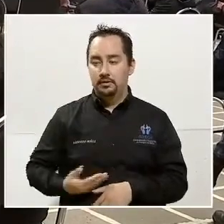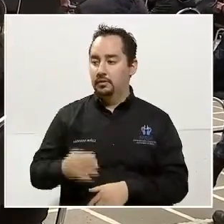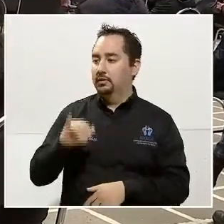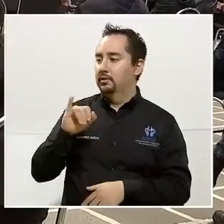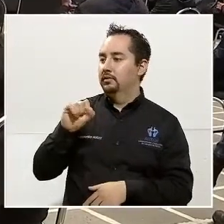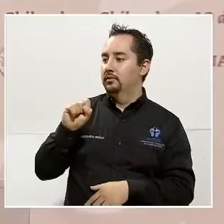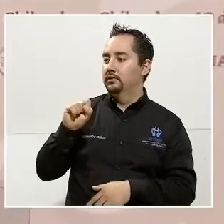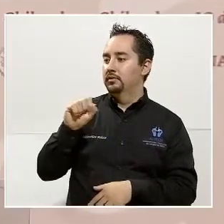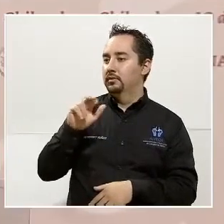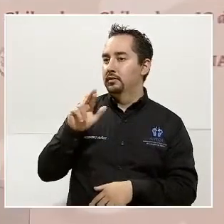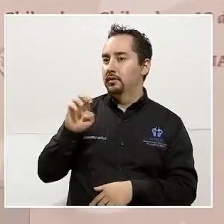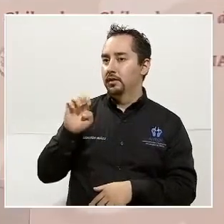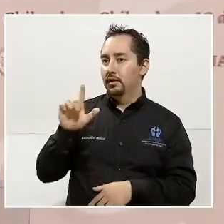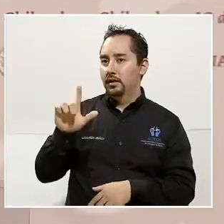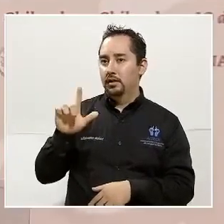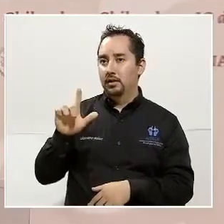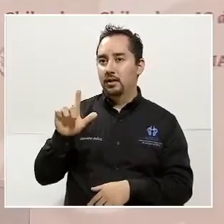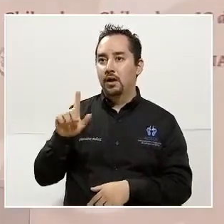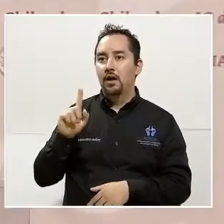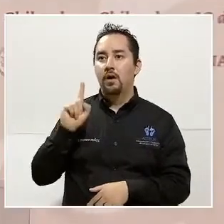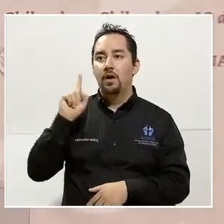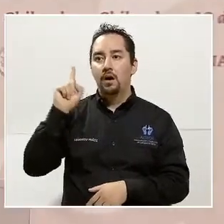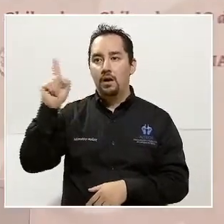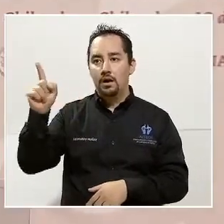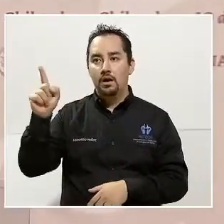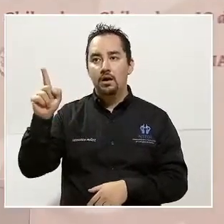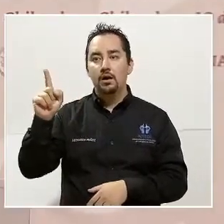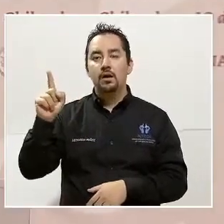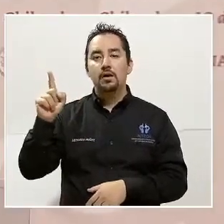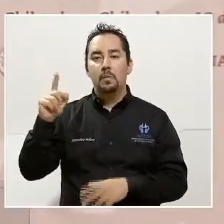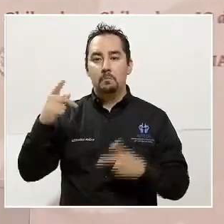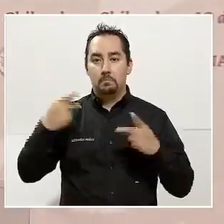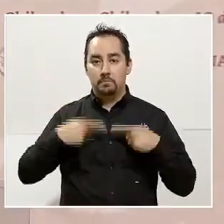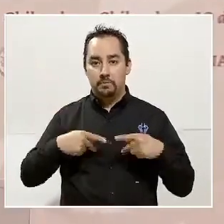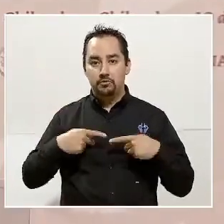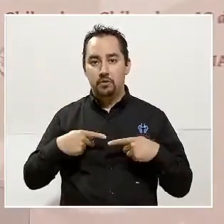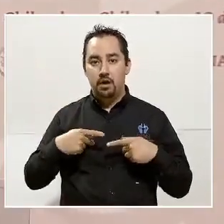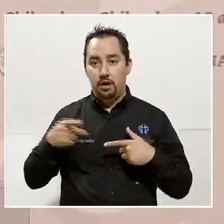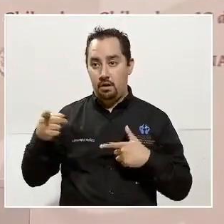porque allá fue una persona a refugiarse,